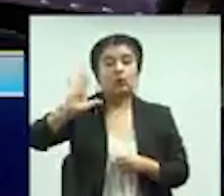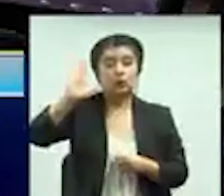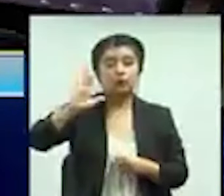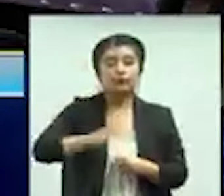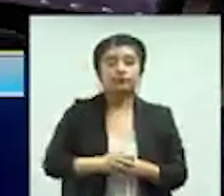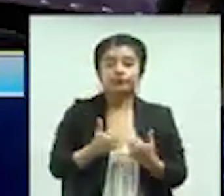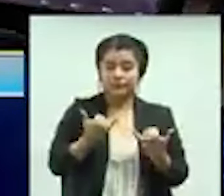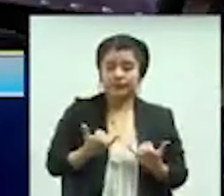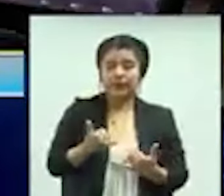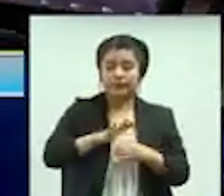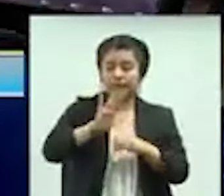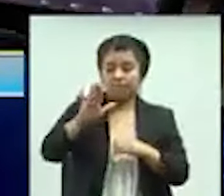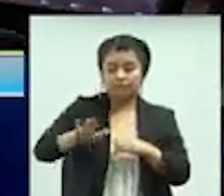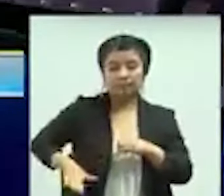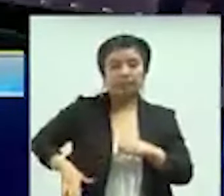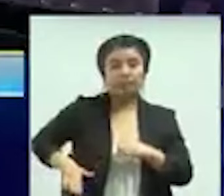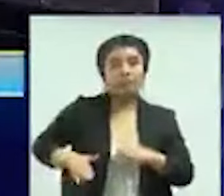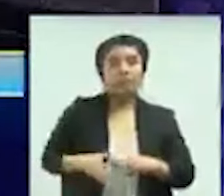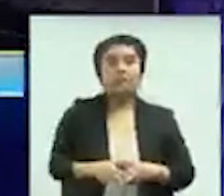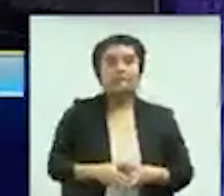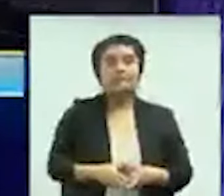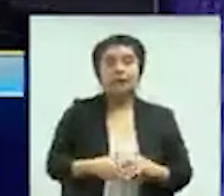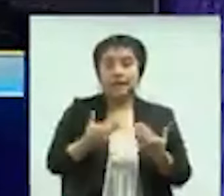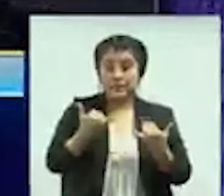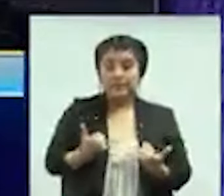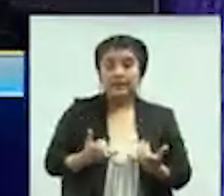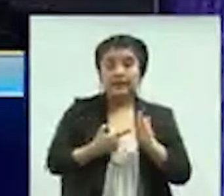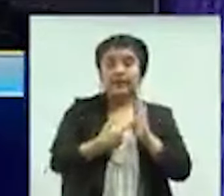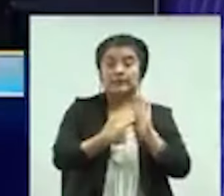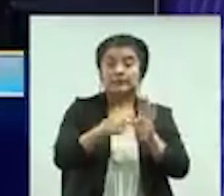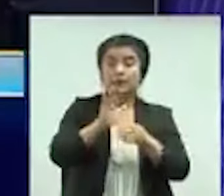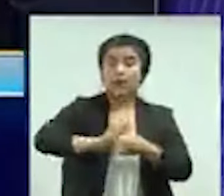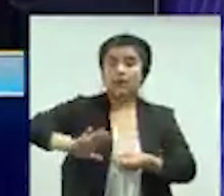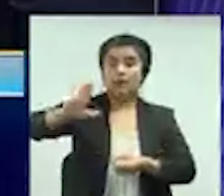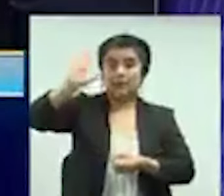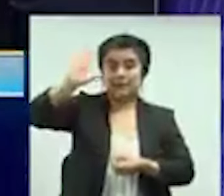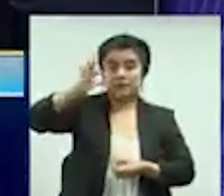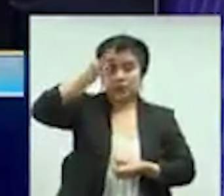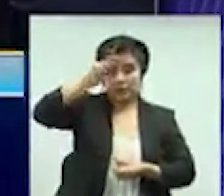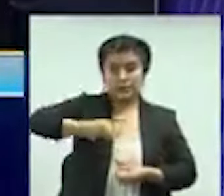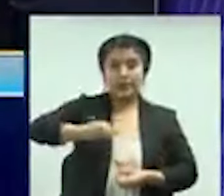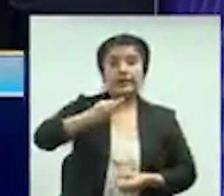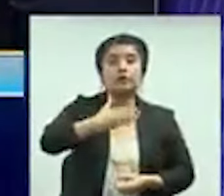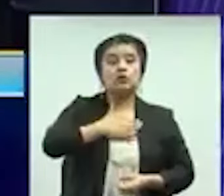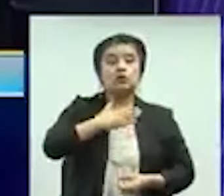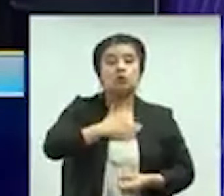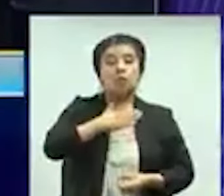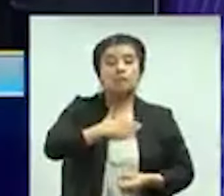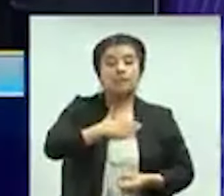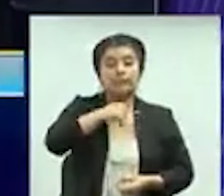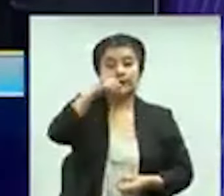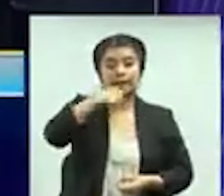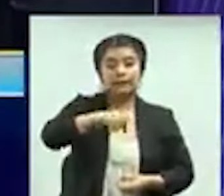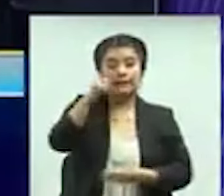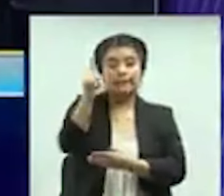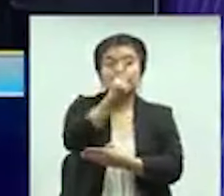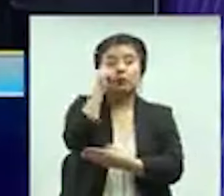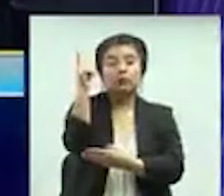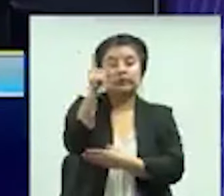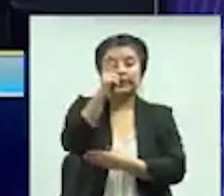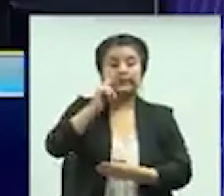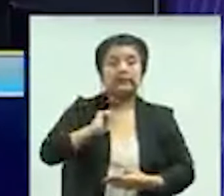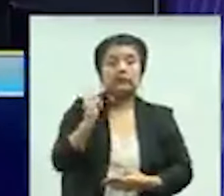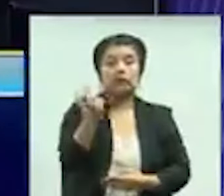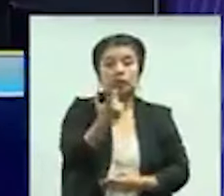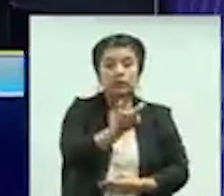Puede bajar la mano. Habiendo prestado el juramento respectivo en nombre de este alto organismo de Estado, le